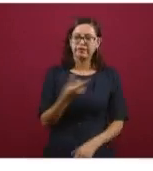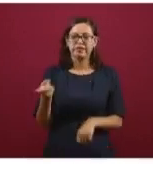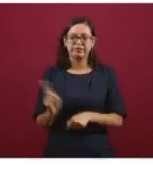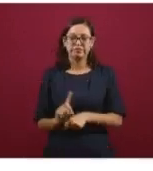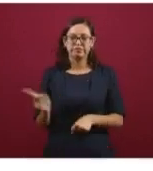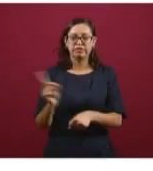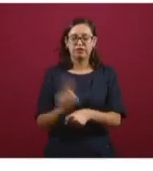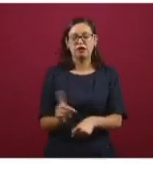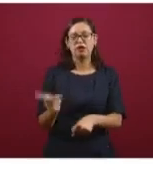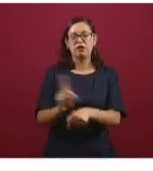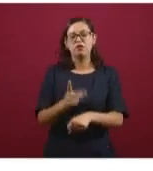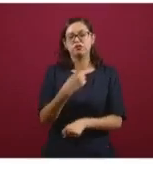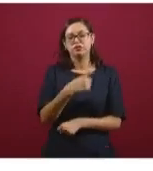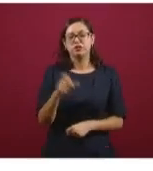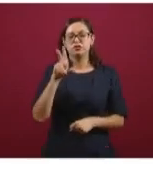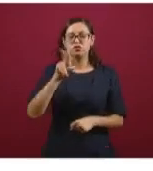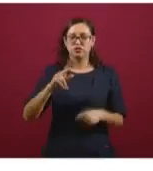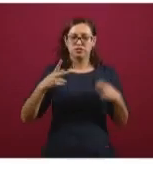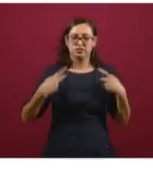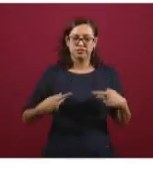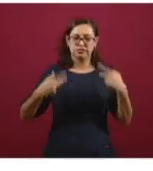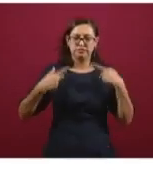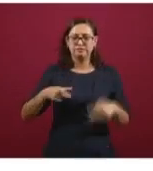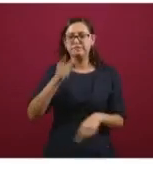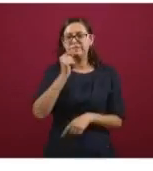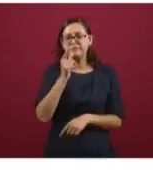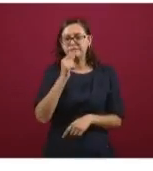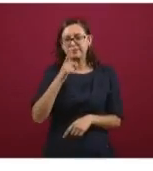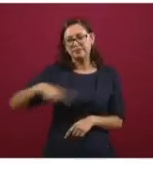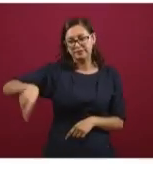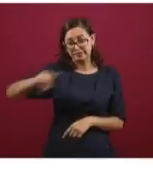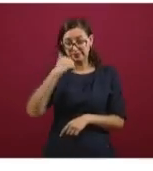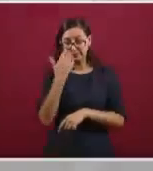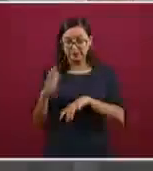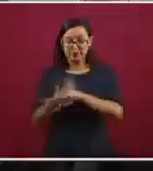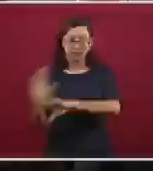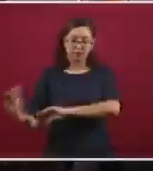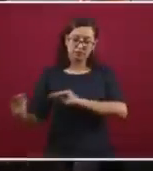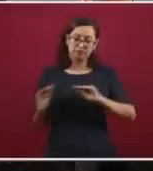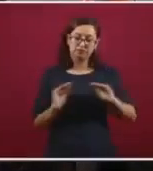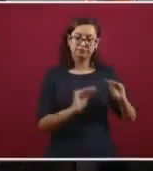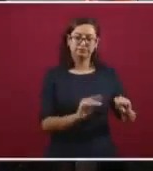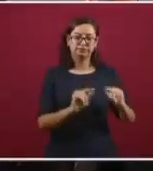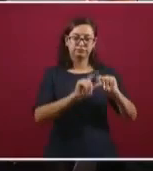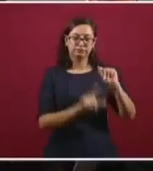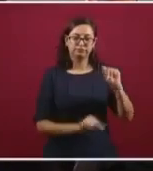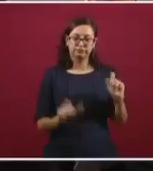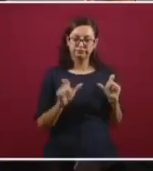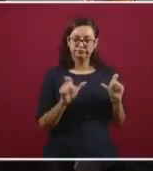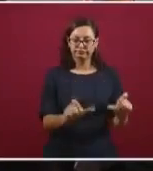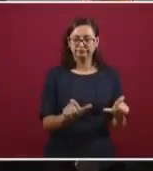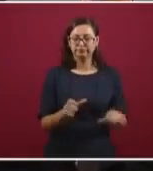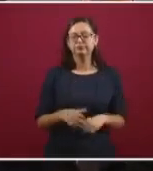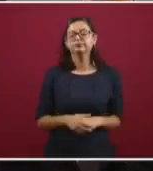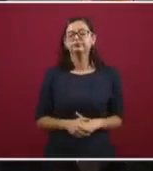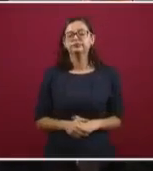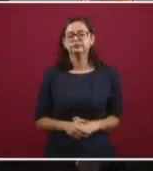promedio de 180 integrantes que desean pasar a la Guardia Nacional. ¿Qué sigue, por favor?